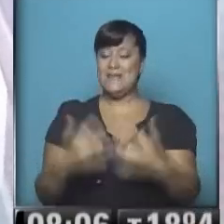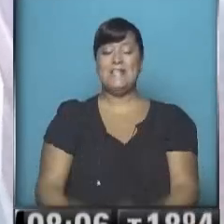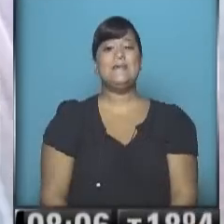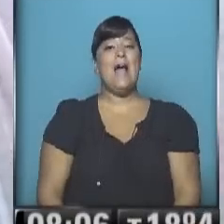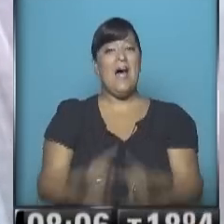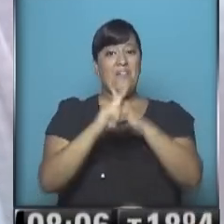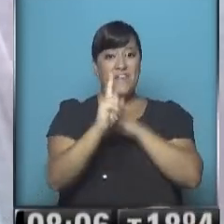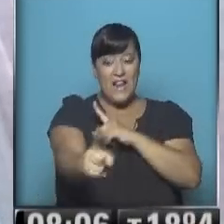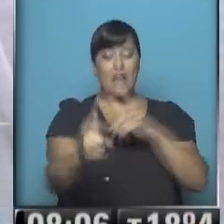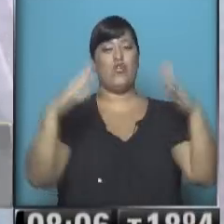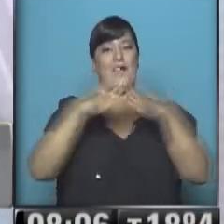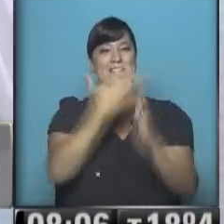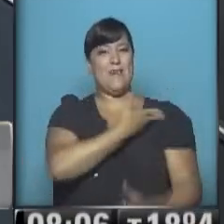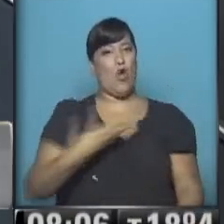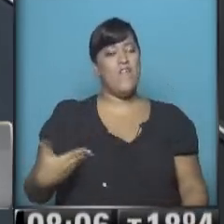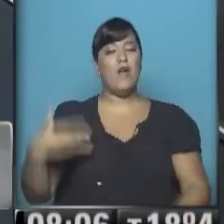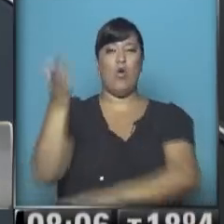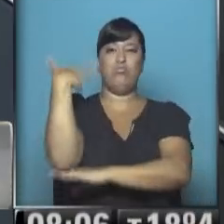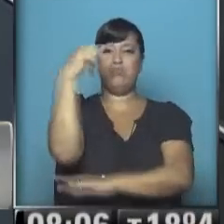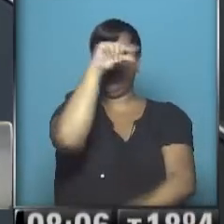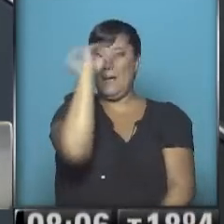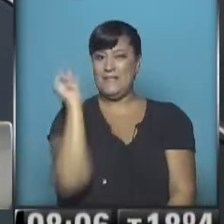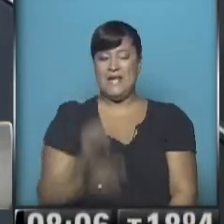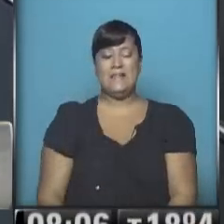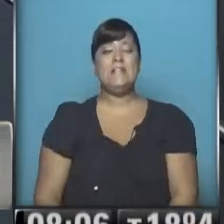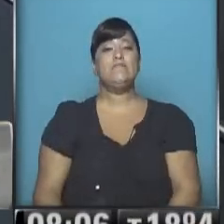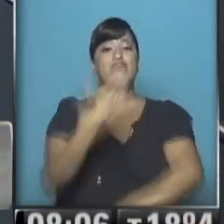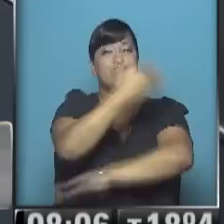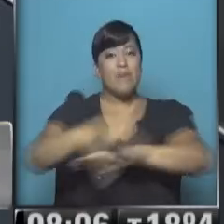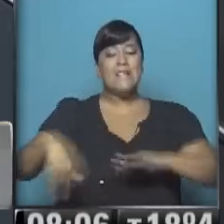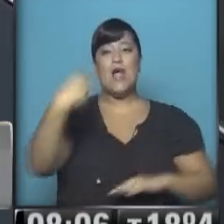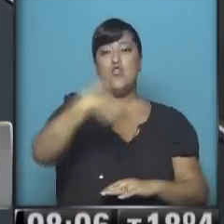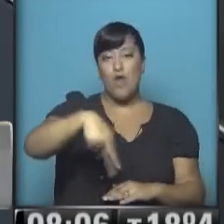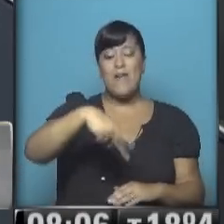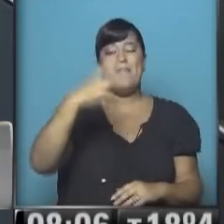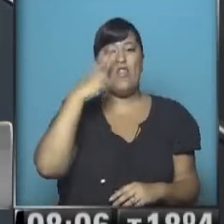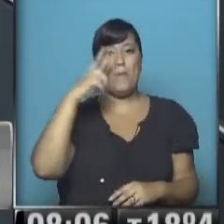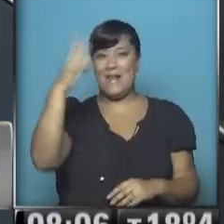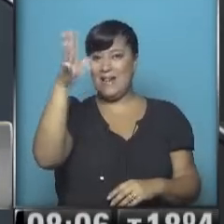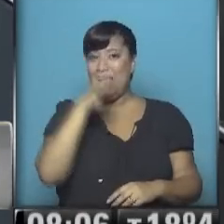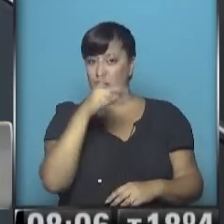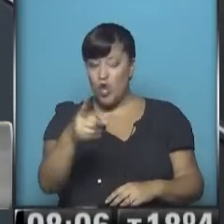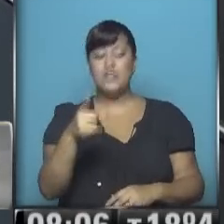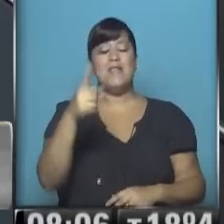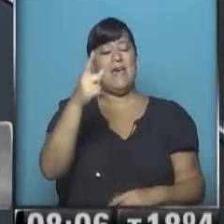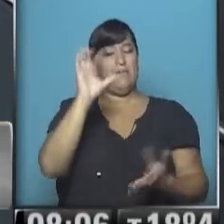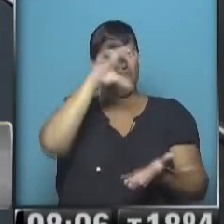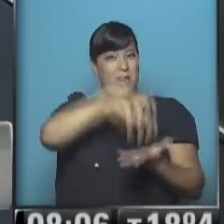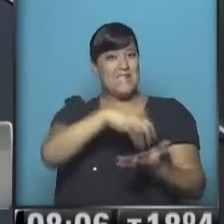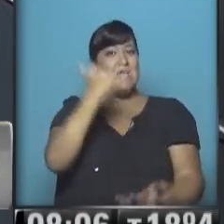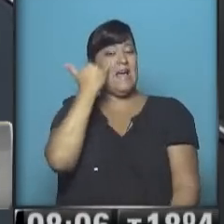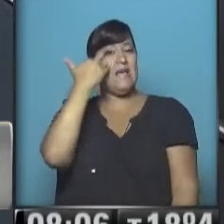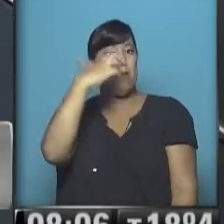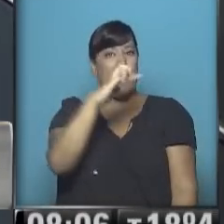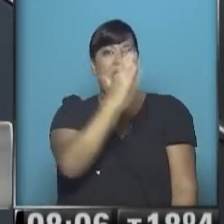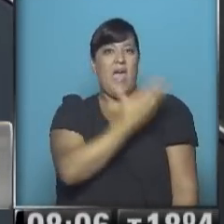directo Casa de Gobierno habla el jefe de gabinete hasta el mes de noviembre del año 2014 ipf ha tenido un nivel